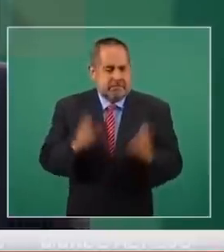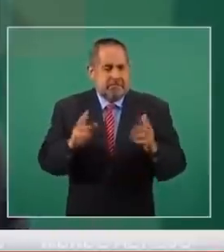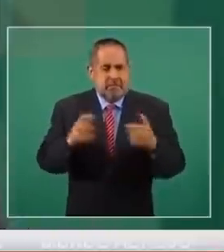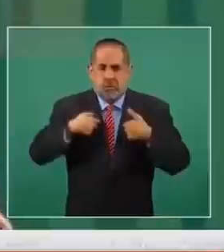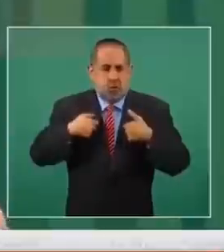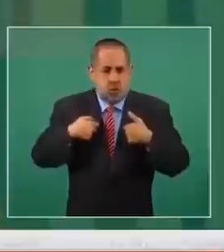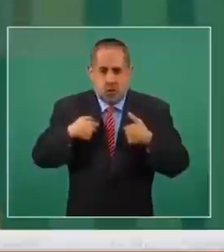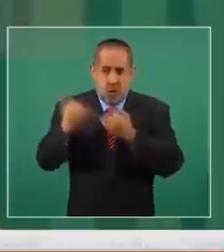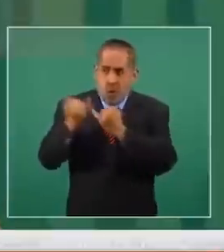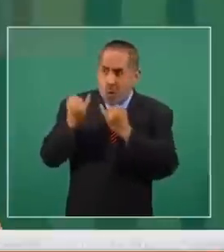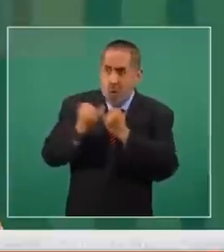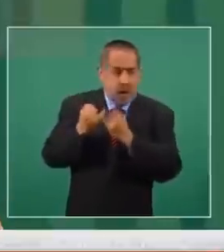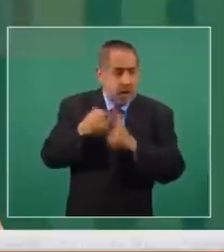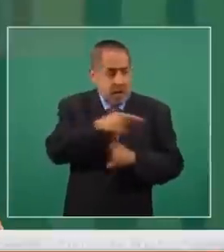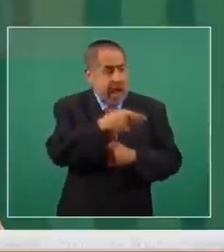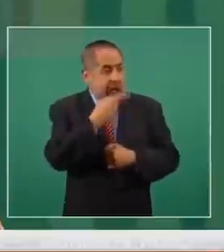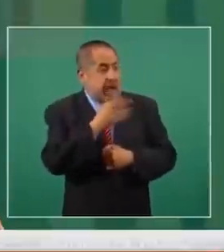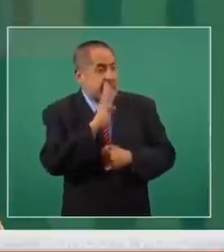Nosotros no vamos a hacer nunca eso.